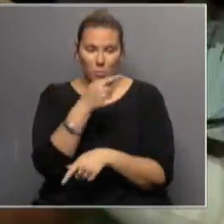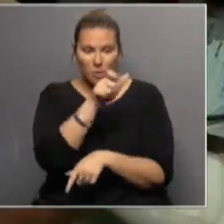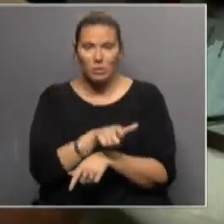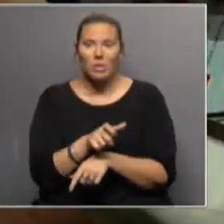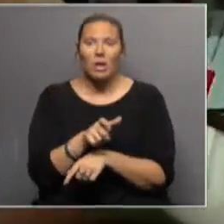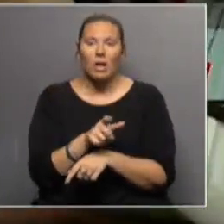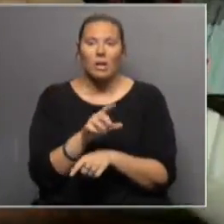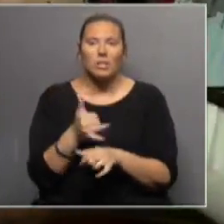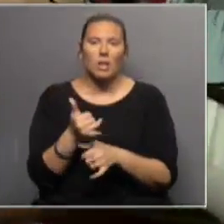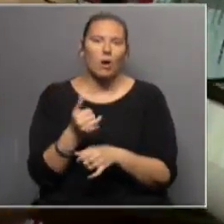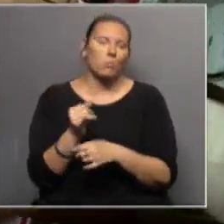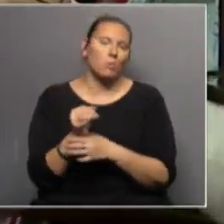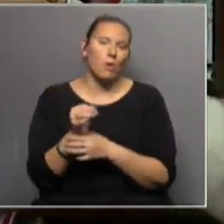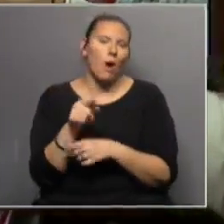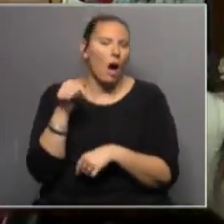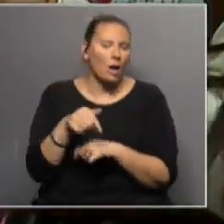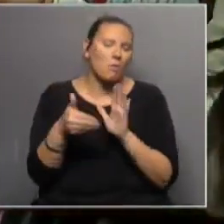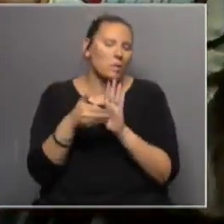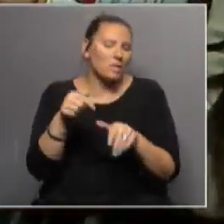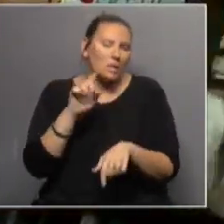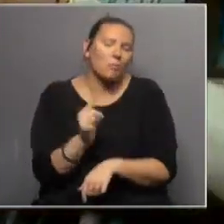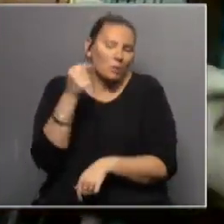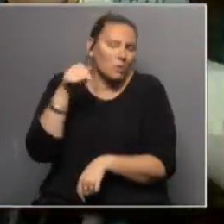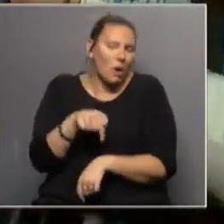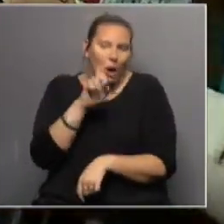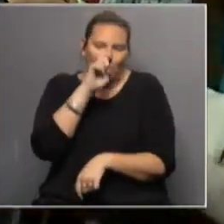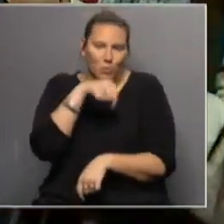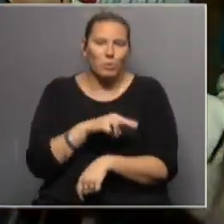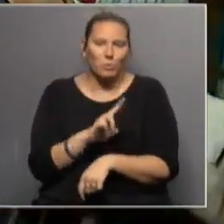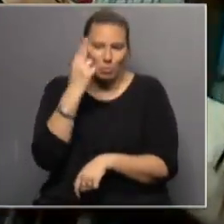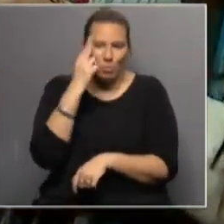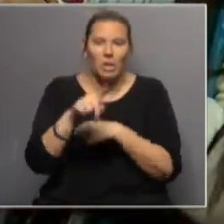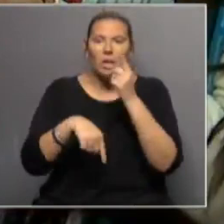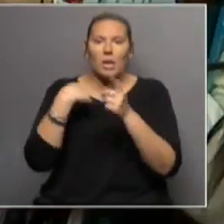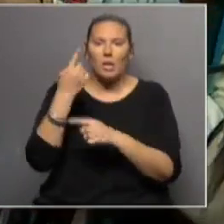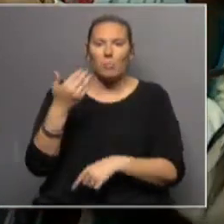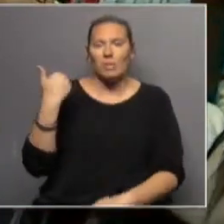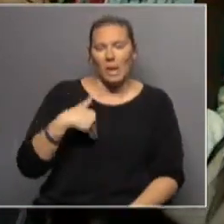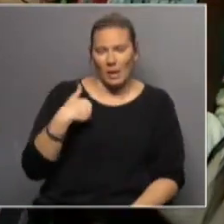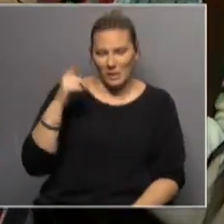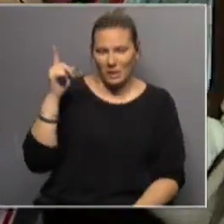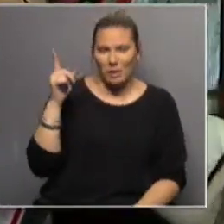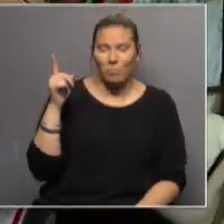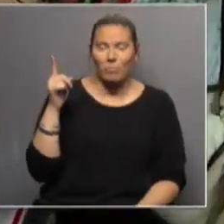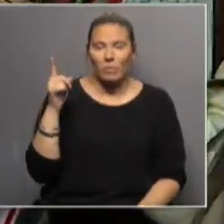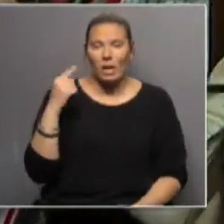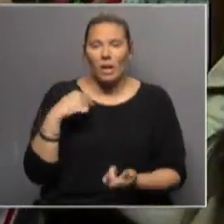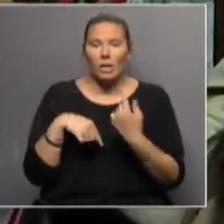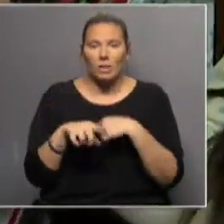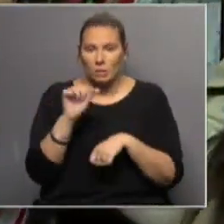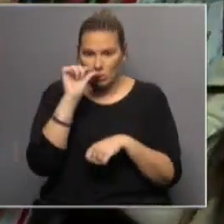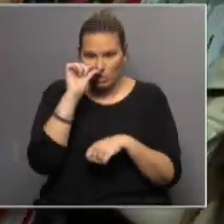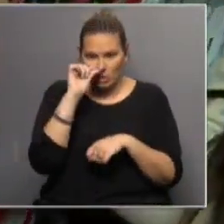como ya una cábala que tiene de venir a presentar primero su libro en Montevideo, en Uruguay, y después en Buenos Aires. Así que sin mucho